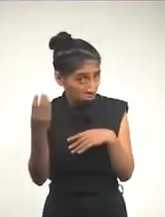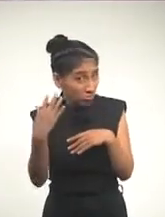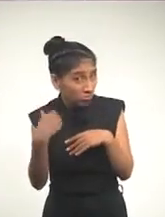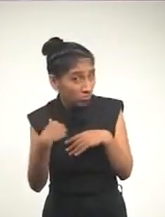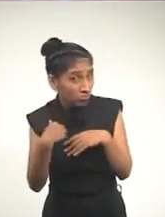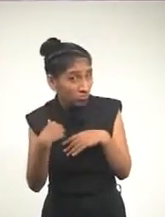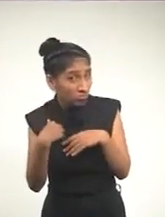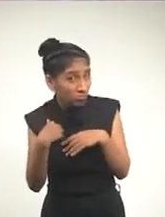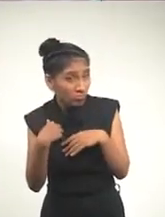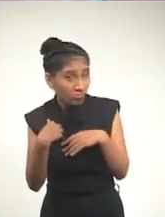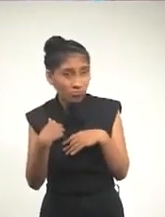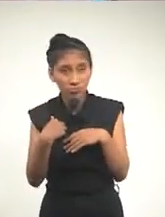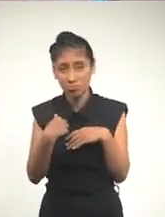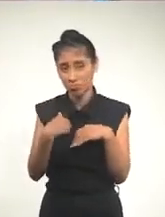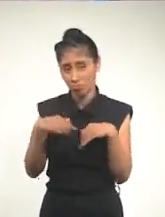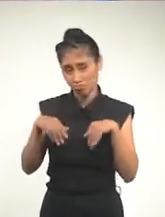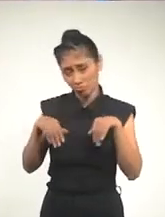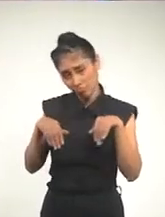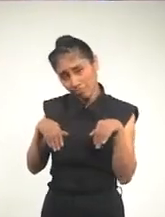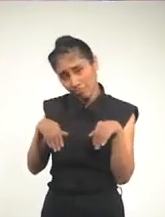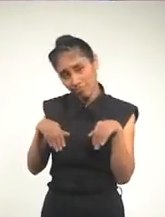¿Me llamaron?